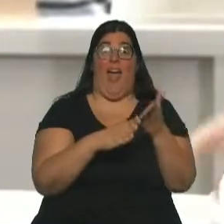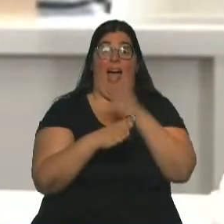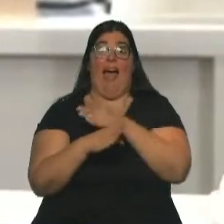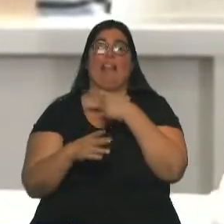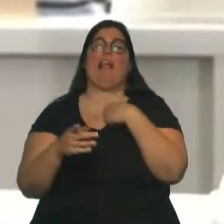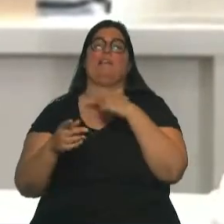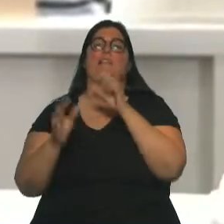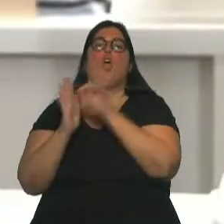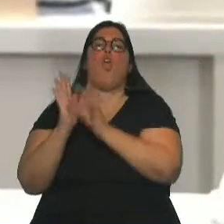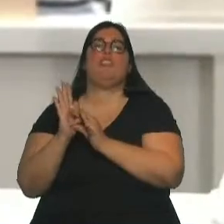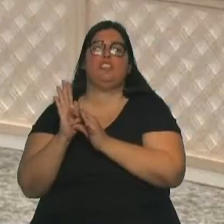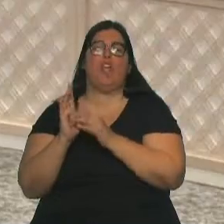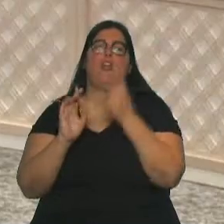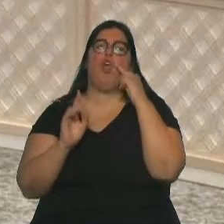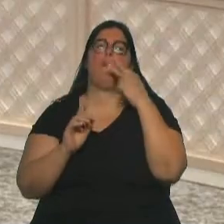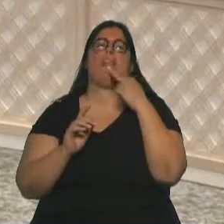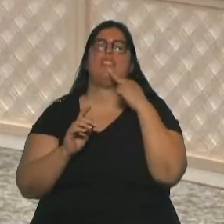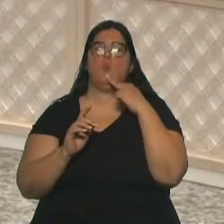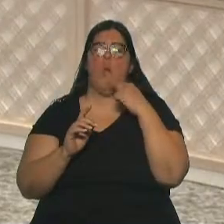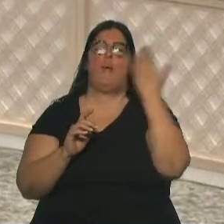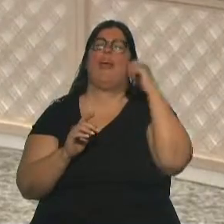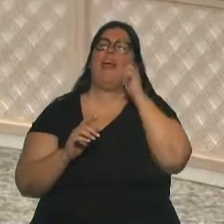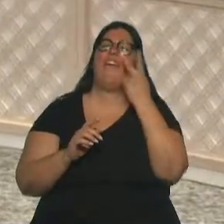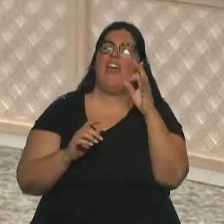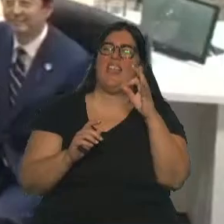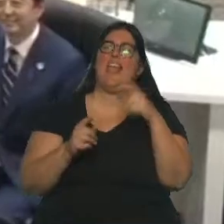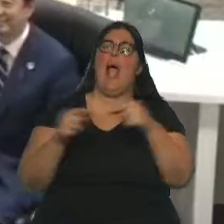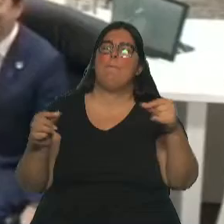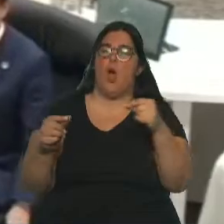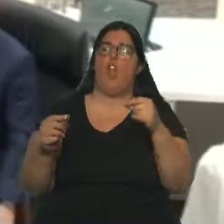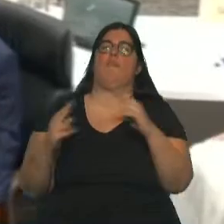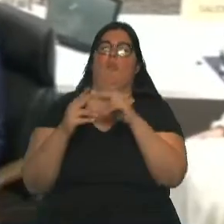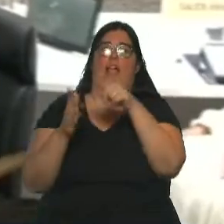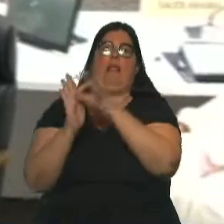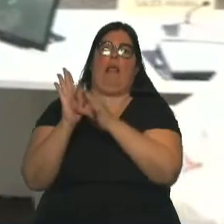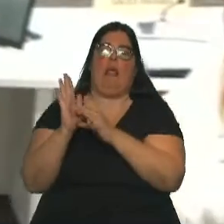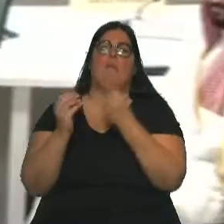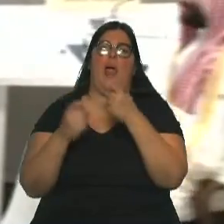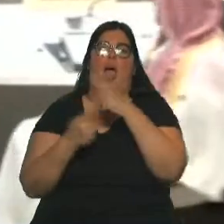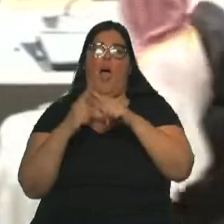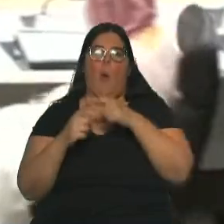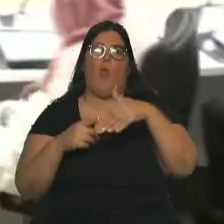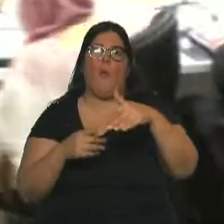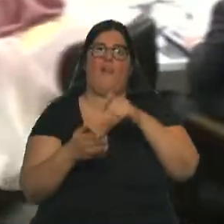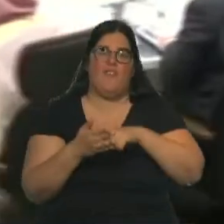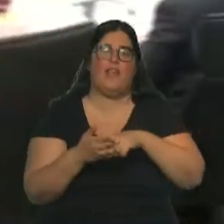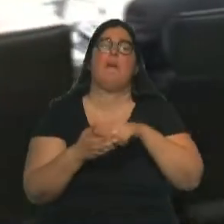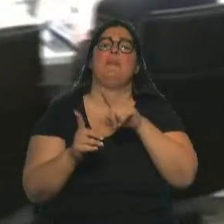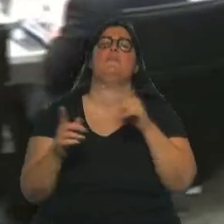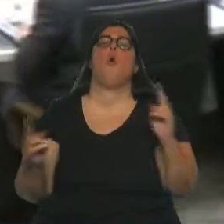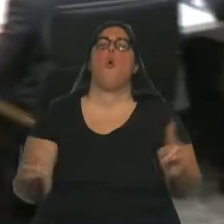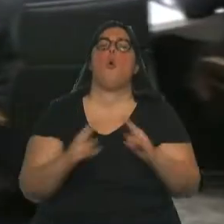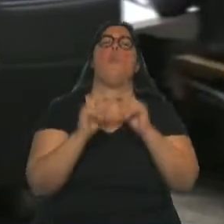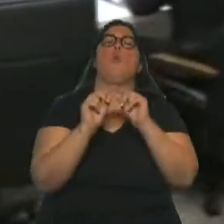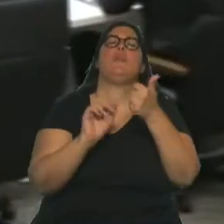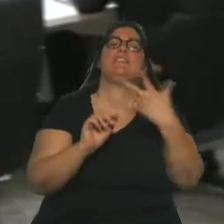se sentaron en 2019 en el encuentro del G20 en Osaka, Japón, y el escenario para lograrlo era la cumbre número 63 del bloque